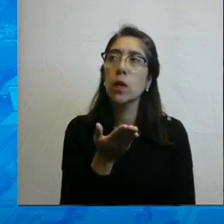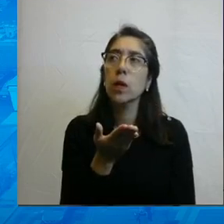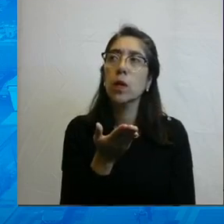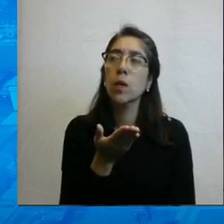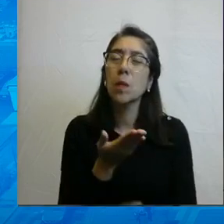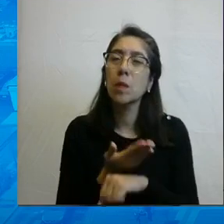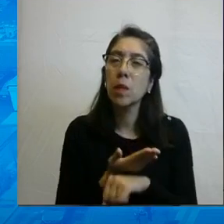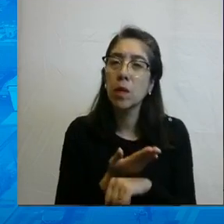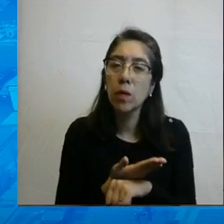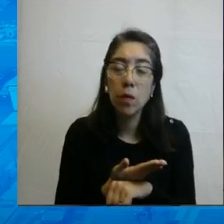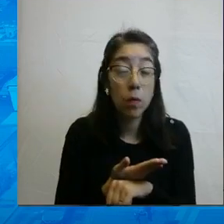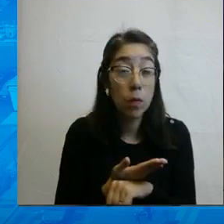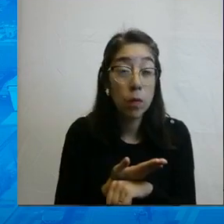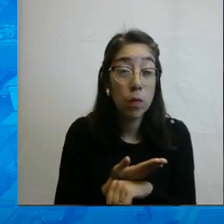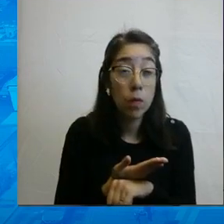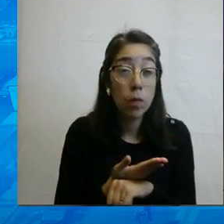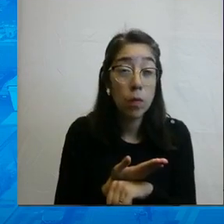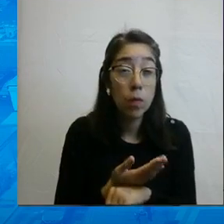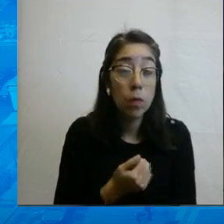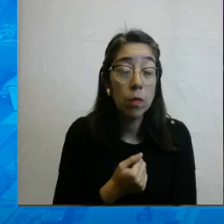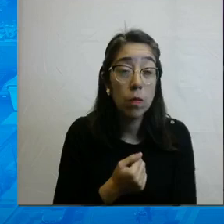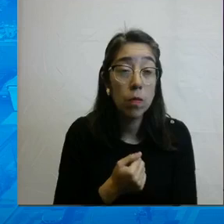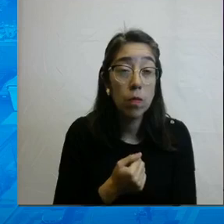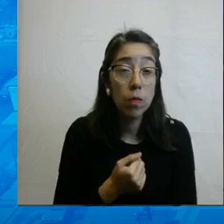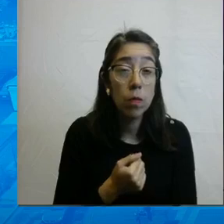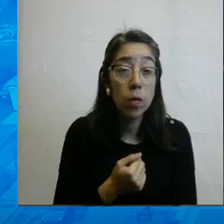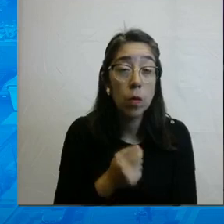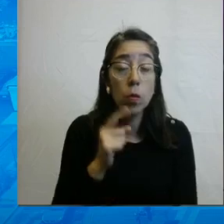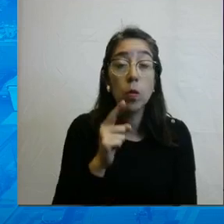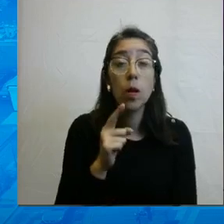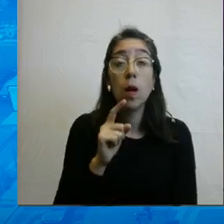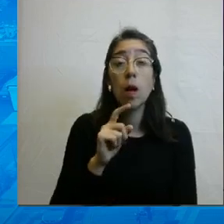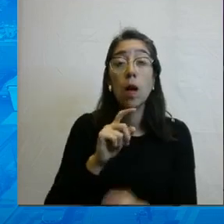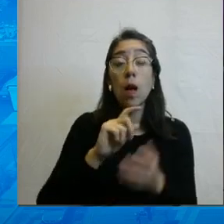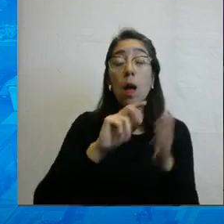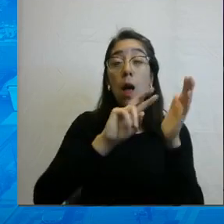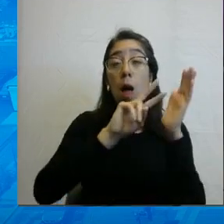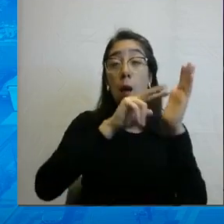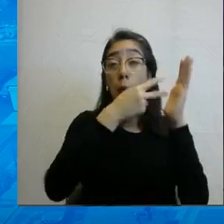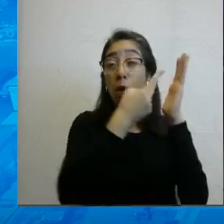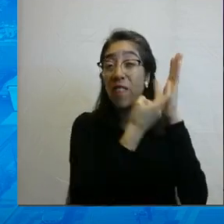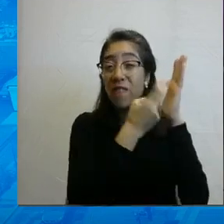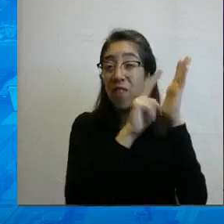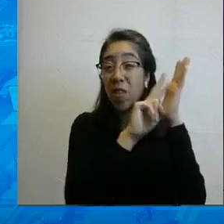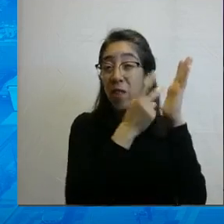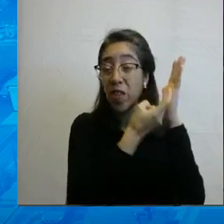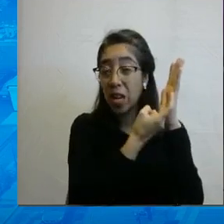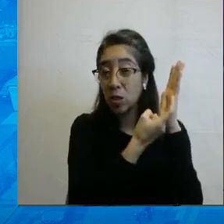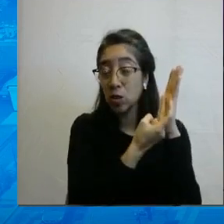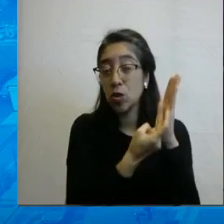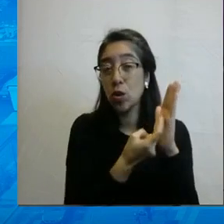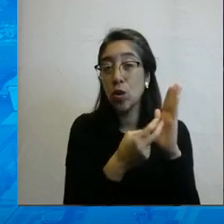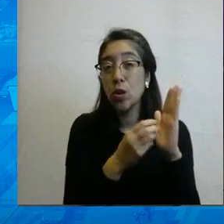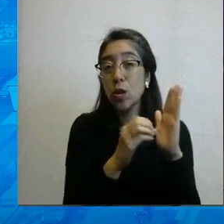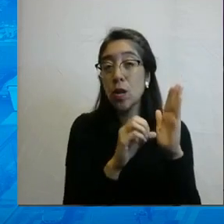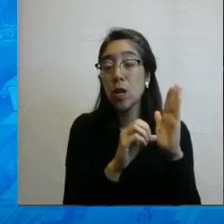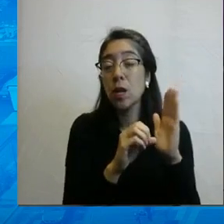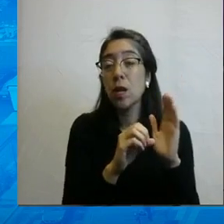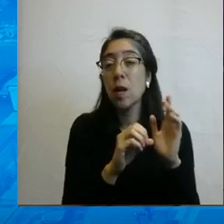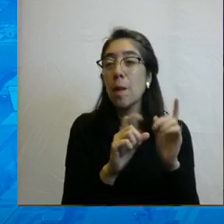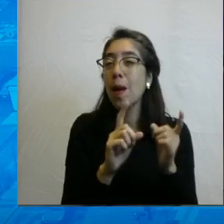viernes, que son dos puntos, y uno de los puntos es una modificación a la ordenanza local de asignación y solicitud de cambio de nombre de